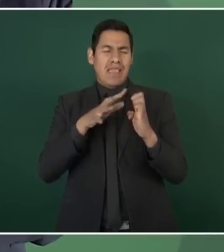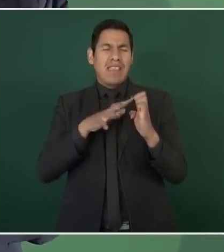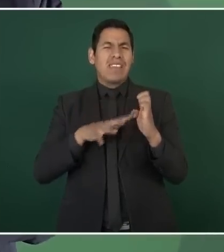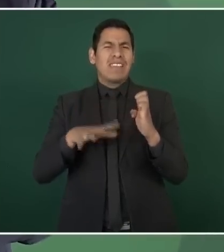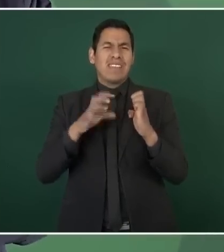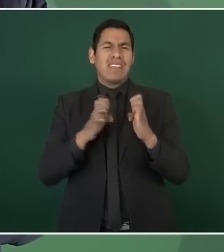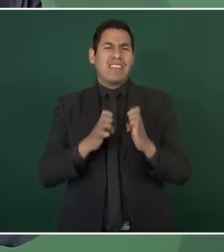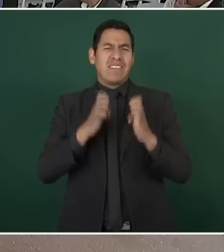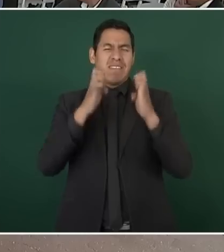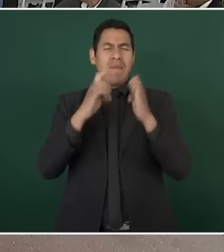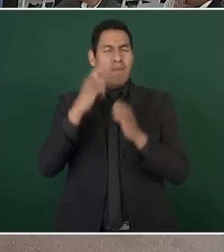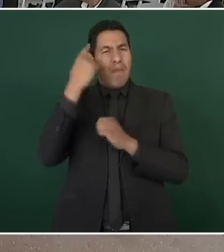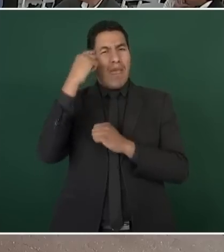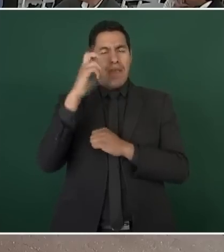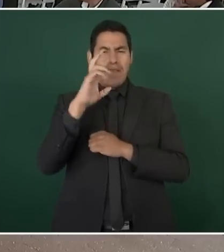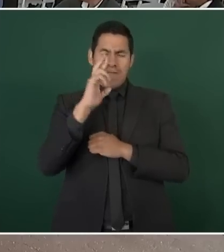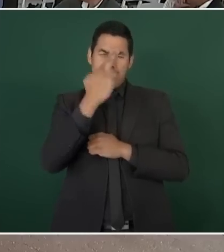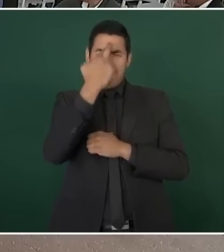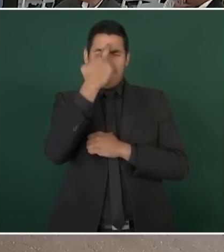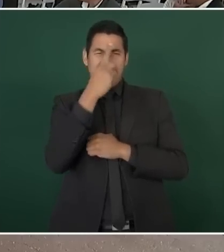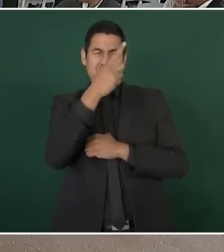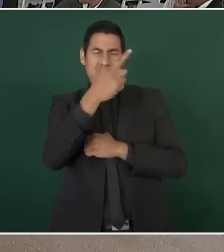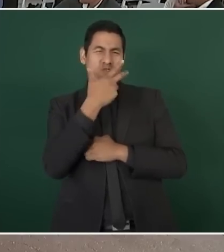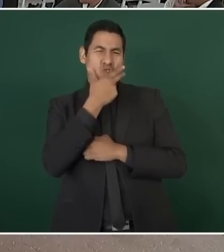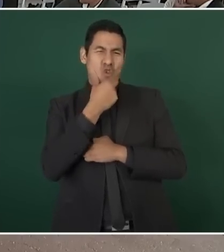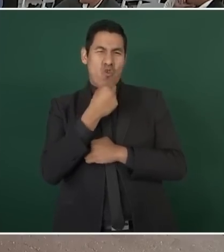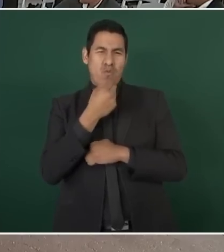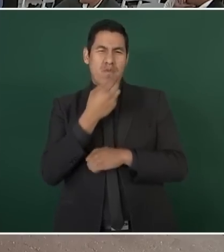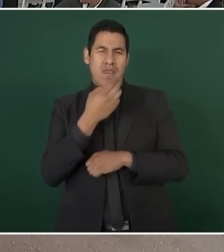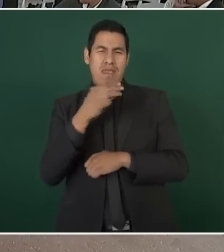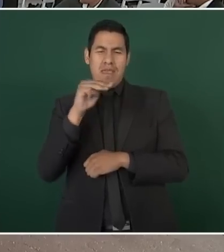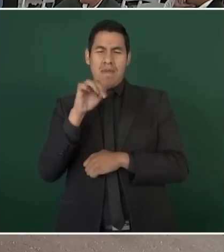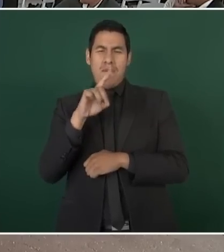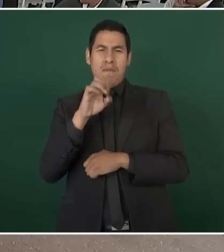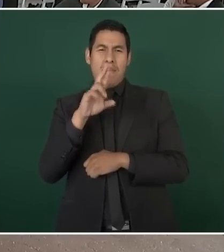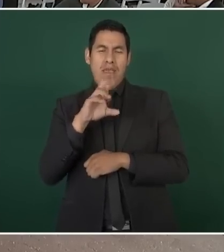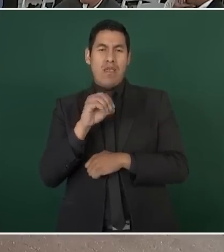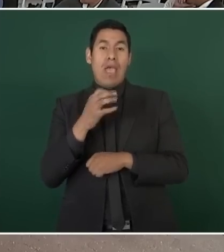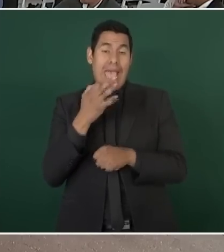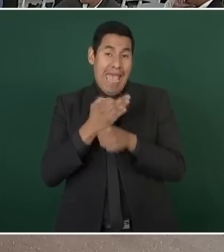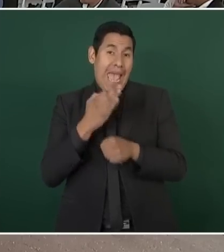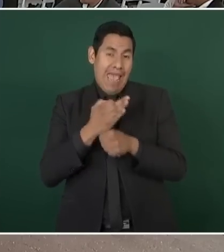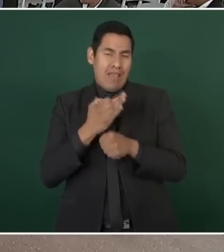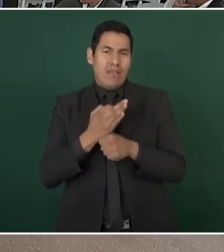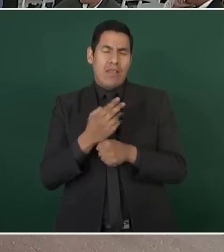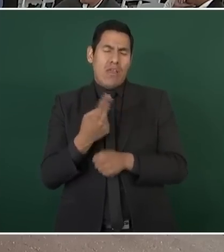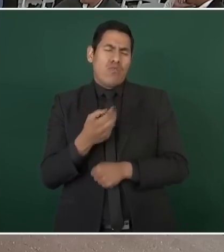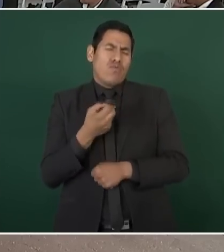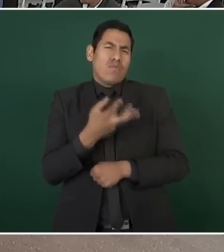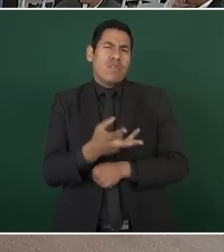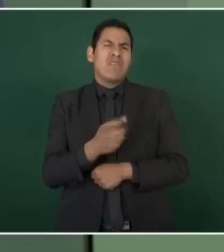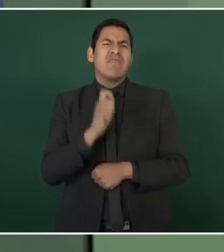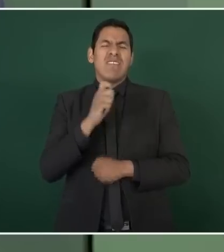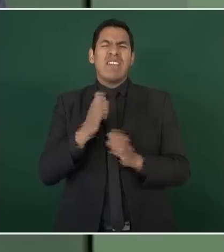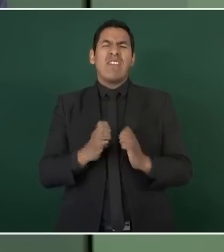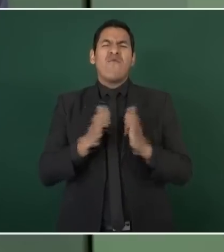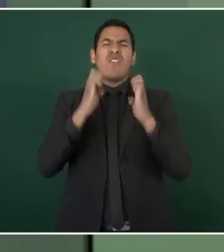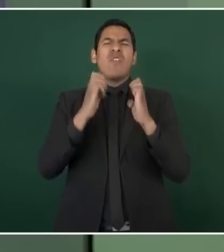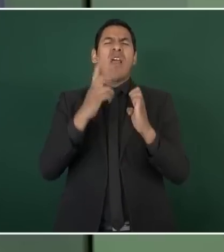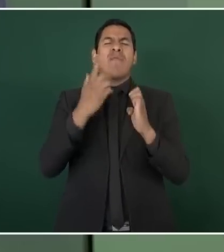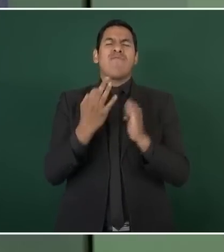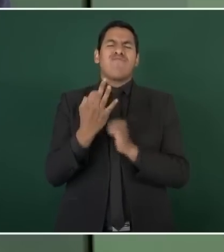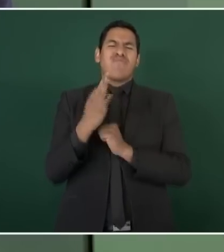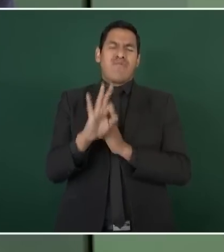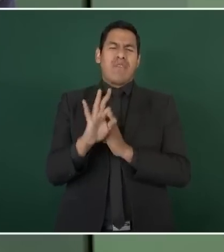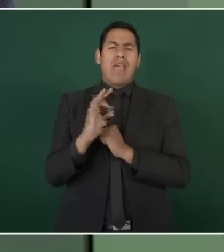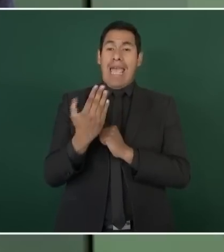permanentemente honores a Madero. Ya se conoce como la Intendencia de la Traición y se